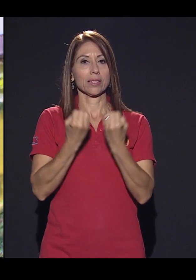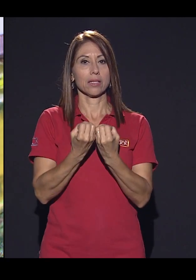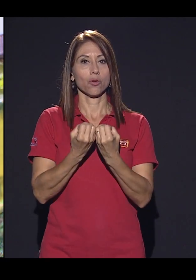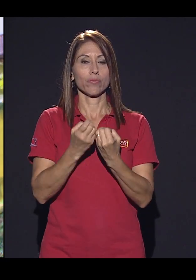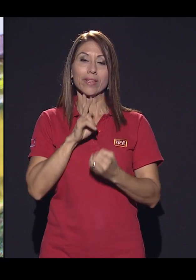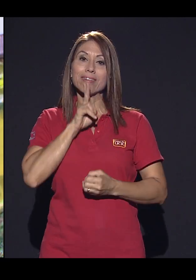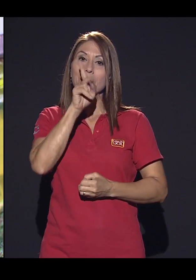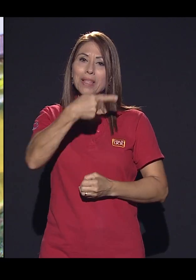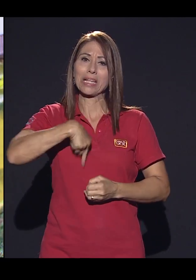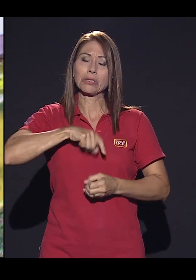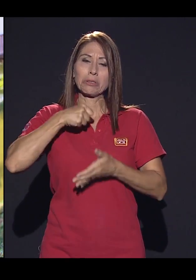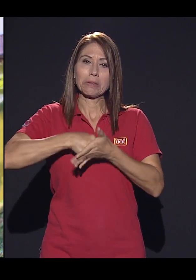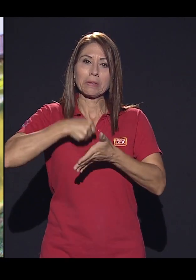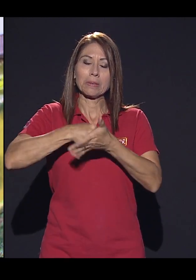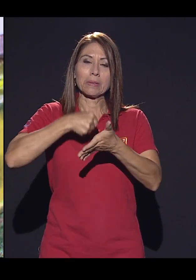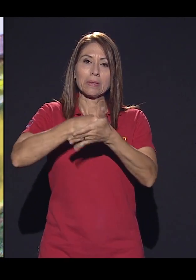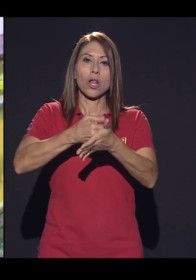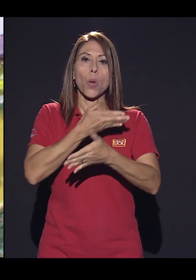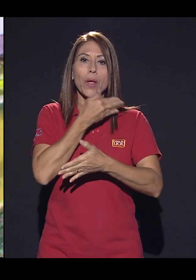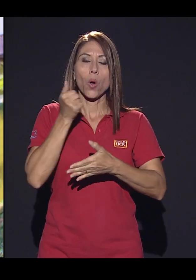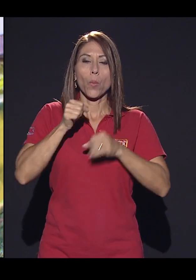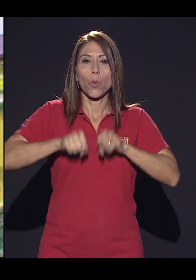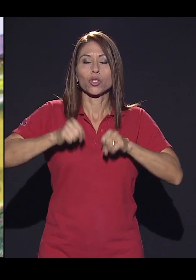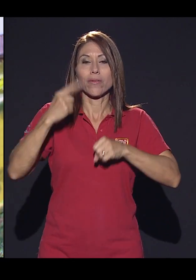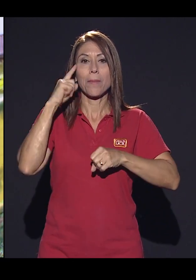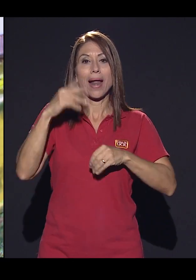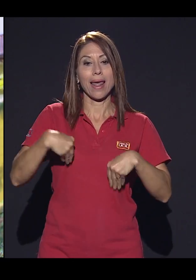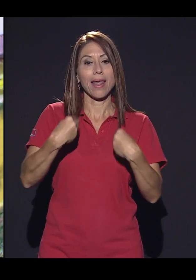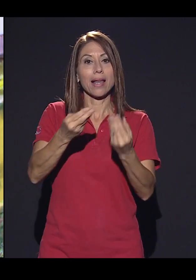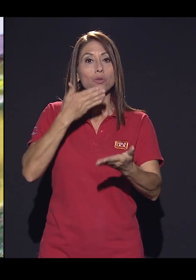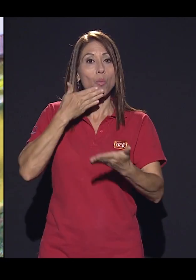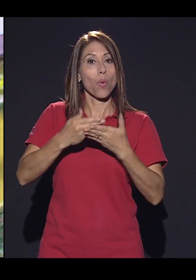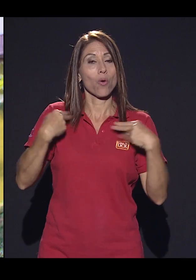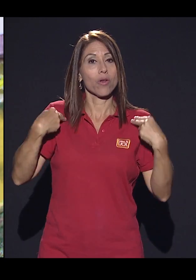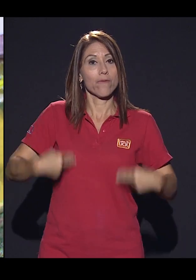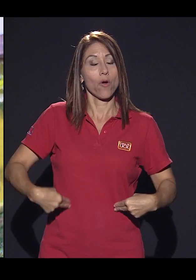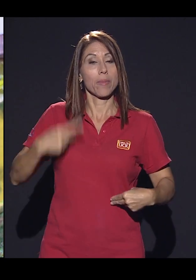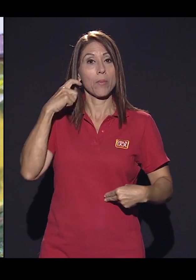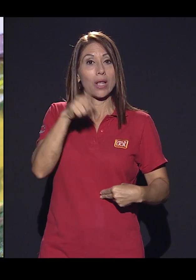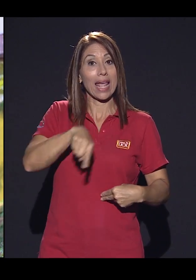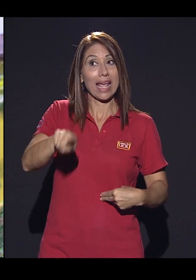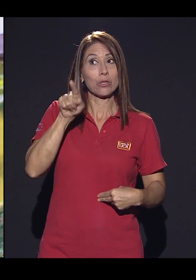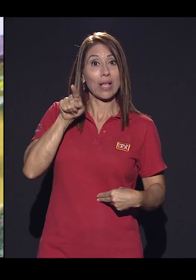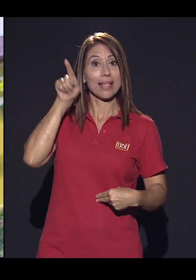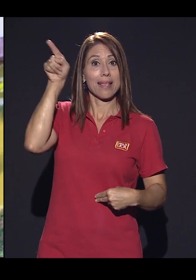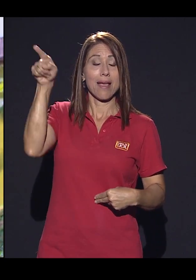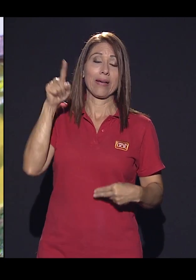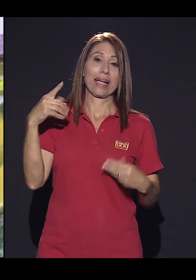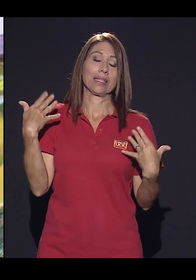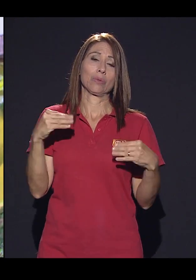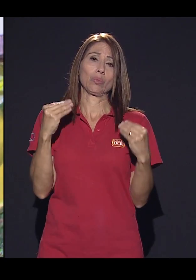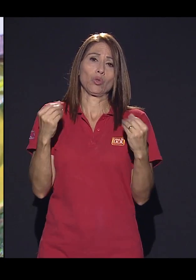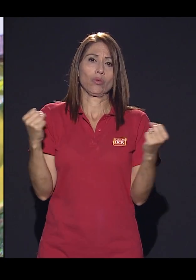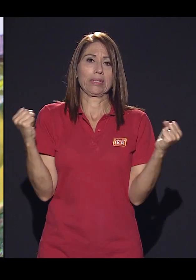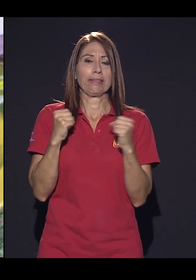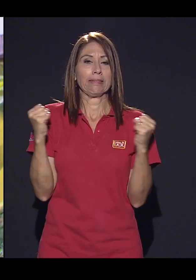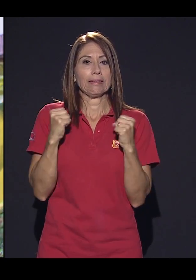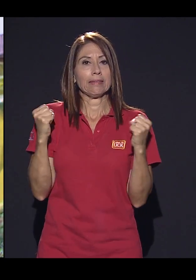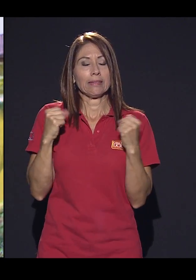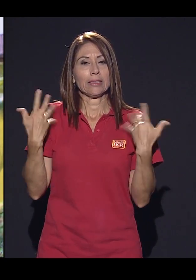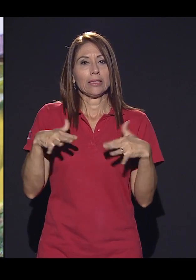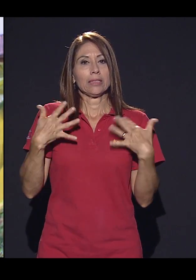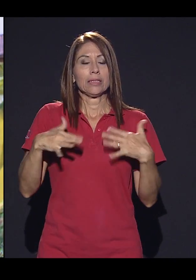lo mejor posible para poder darles a ellos un buen uniforme. Van a estar en condiciones de temperaturas muy bajas,